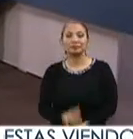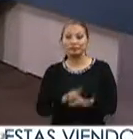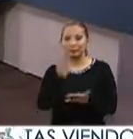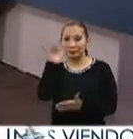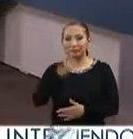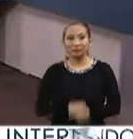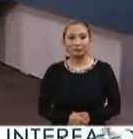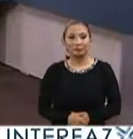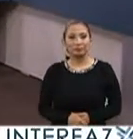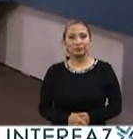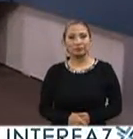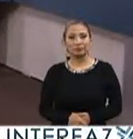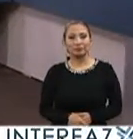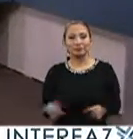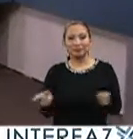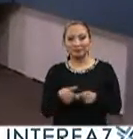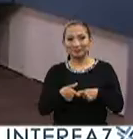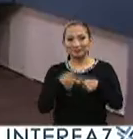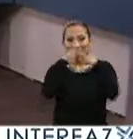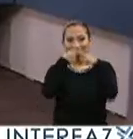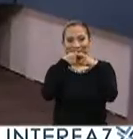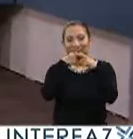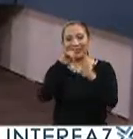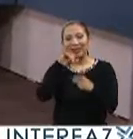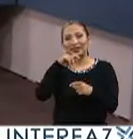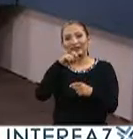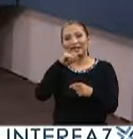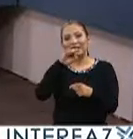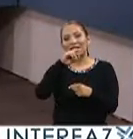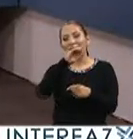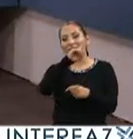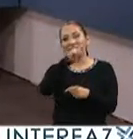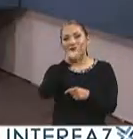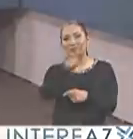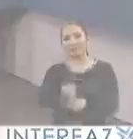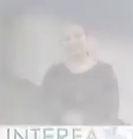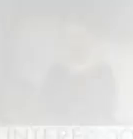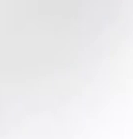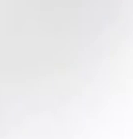Gracias, Memo. Hacemos una breve pausa. Sí. Esto es Interfaz, no se vayan.